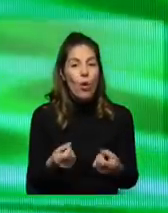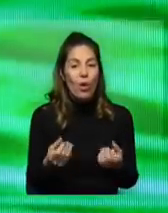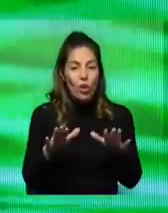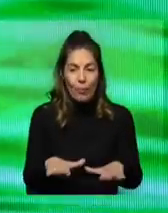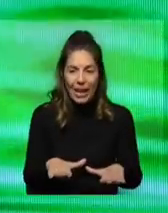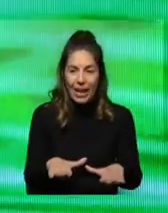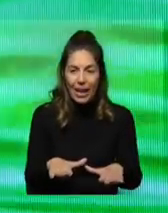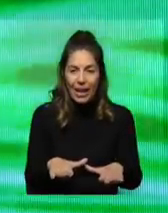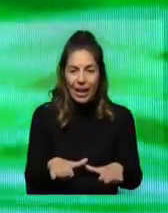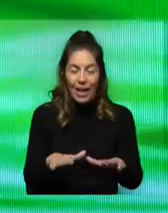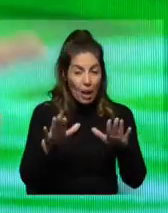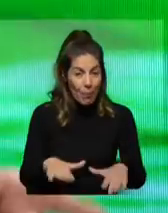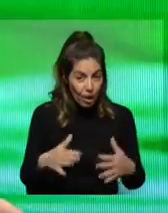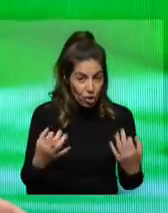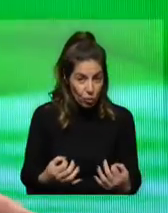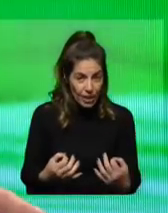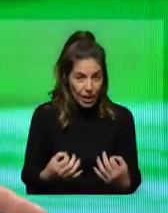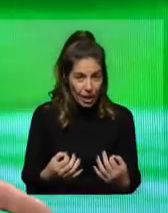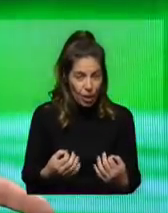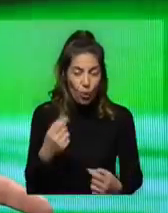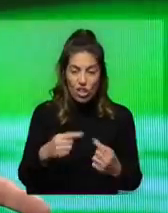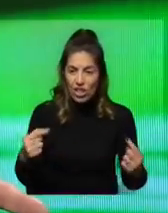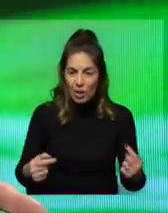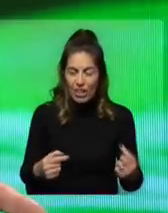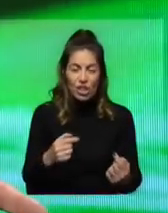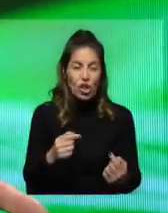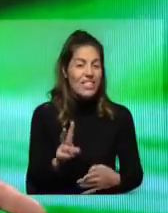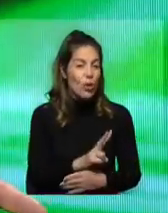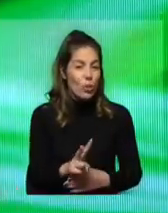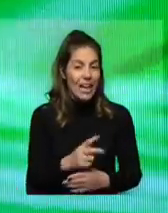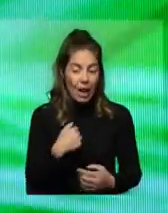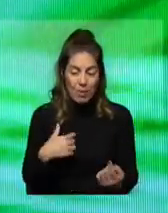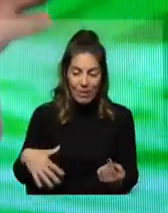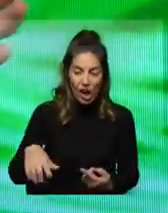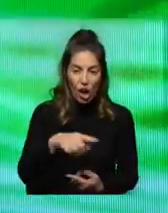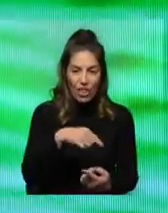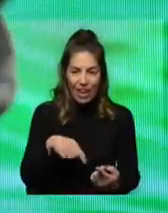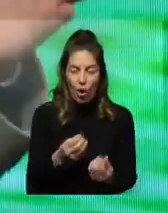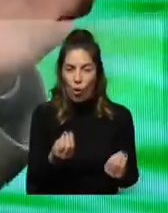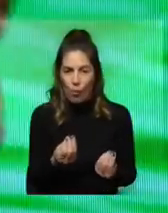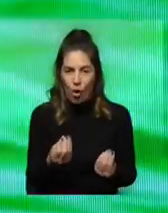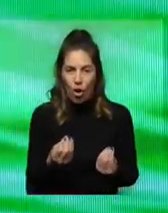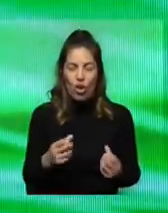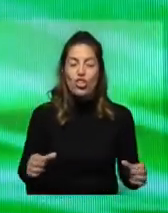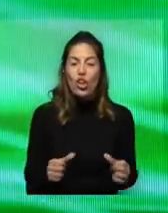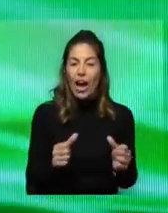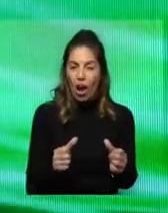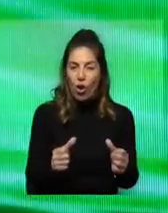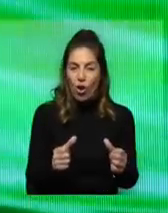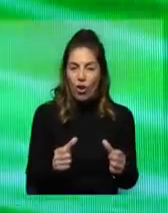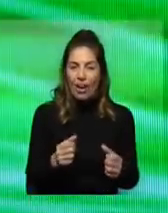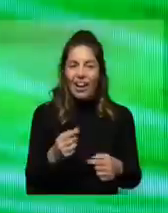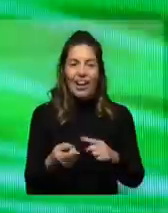pare con seguridad Cuáles son los elementos de seguridad que a mí me rodean y como yo reacciono en función de